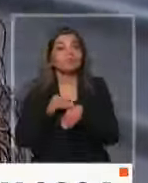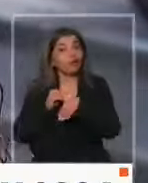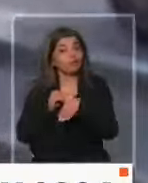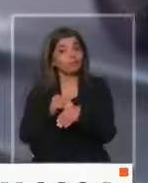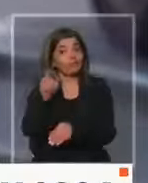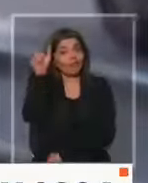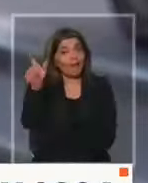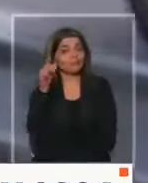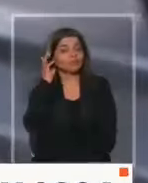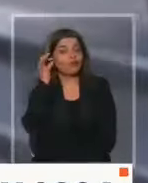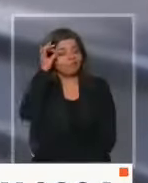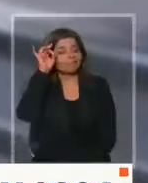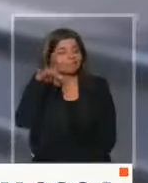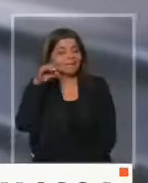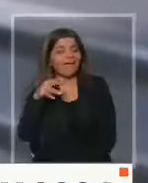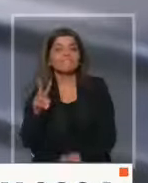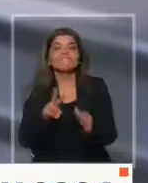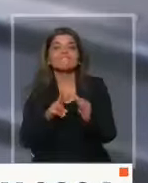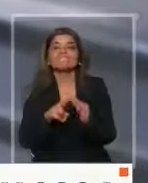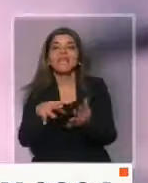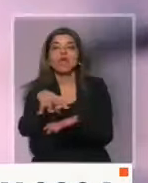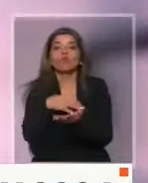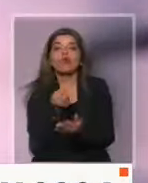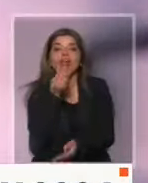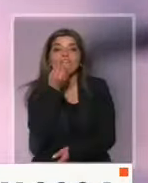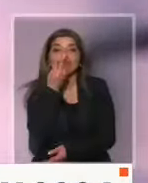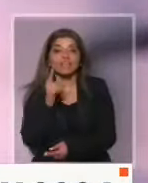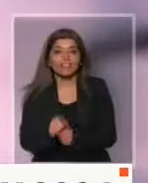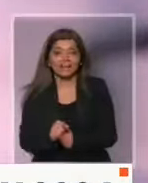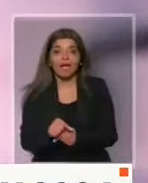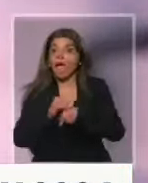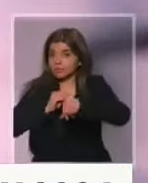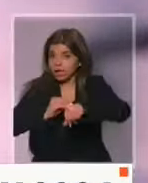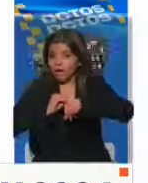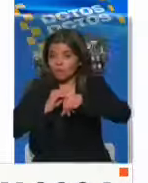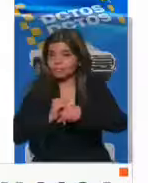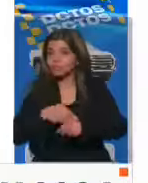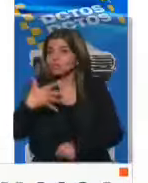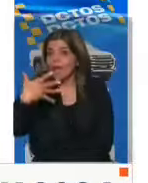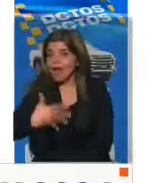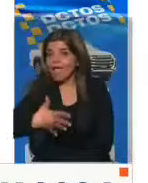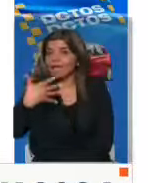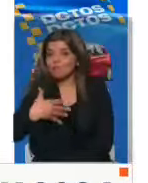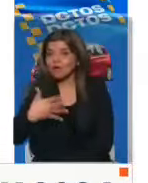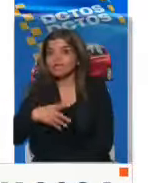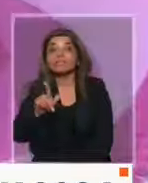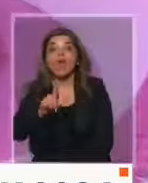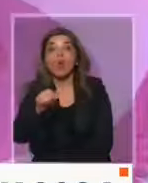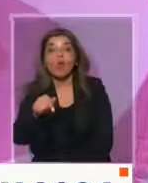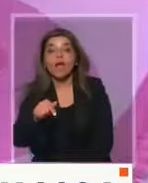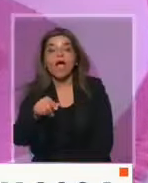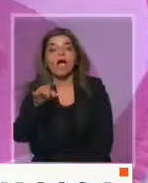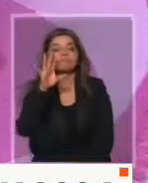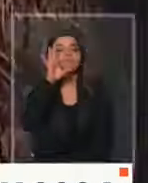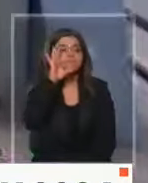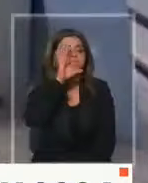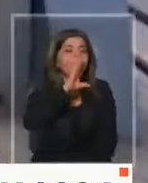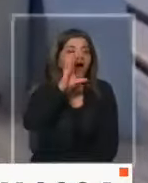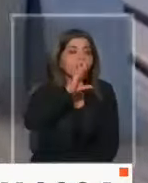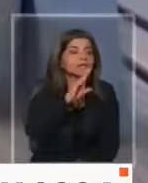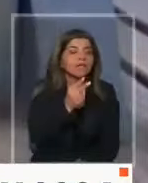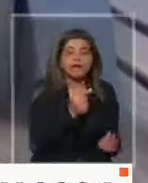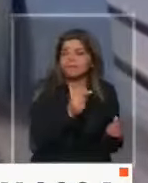compradora experta vecina de la Florida que entrega otra recomendación muy importante para el lunes hay que saber Buscar el precio que